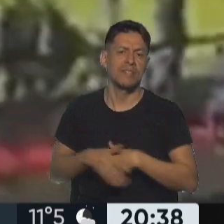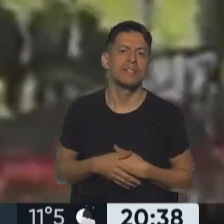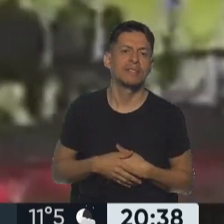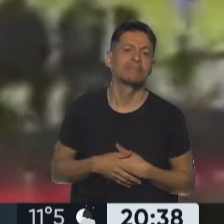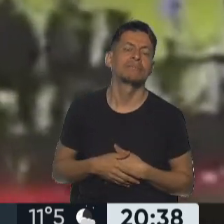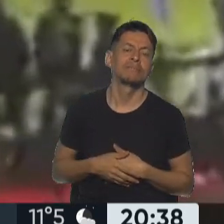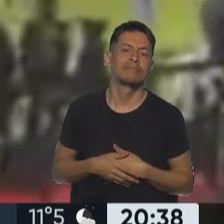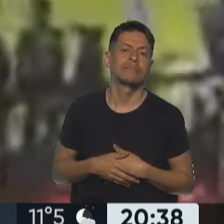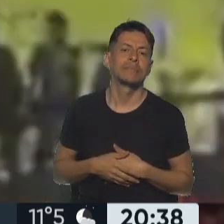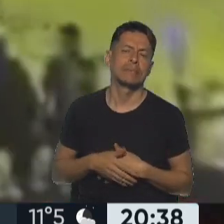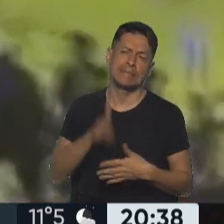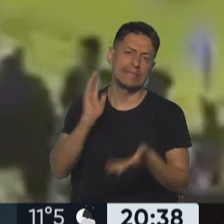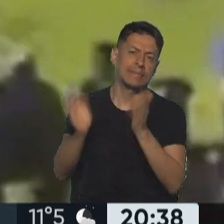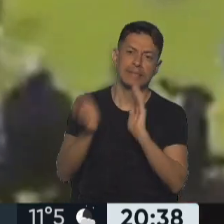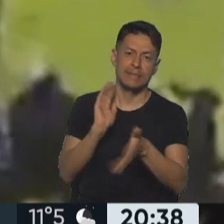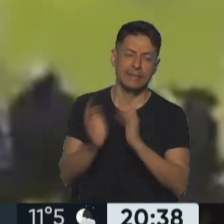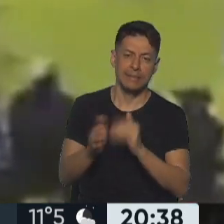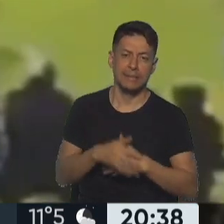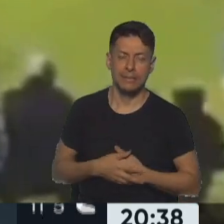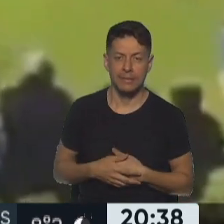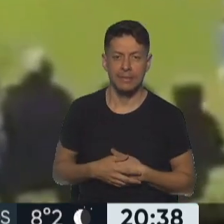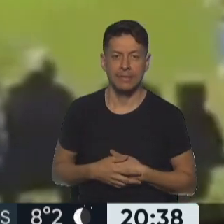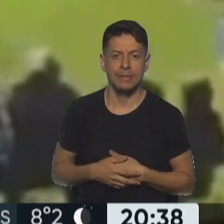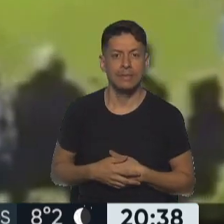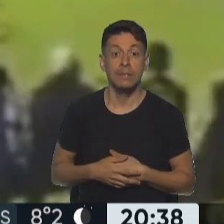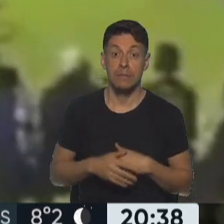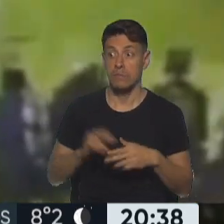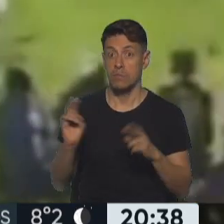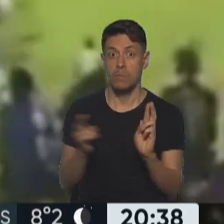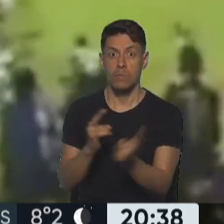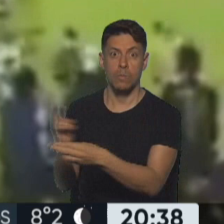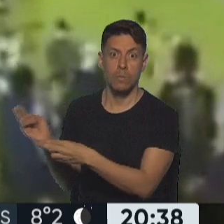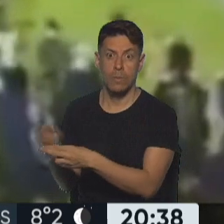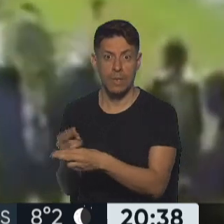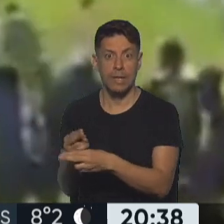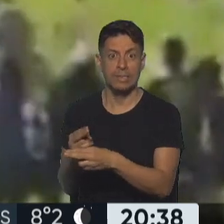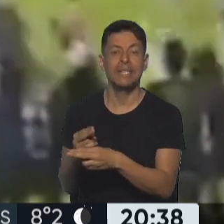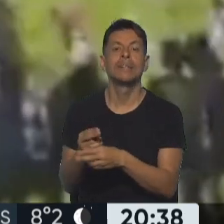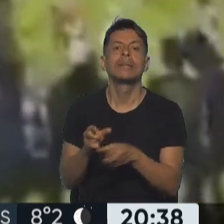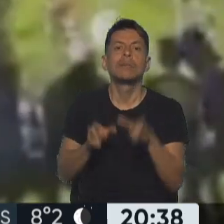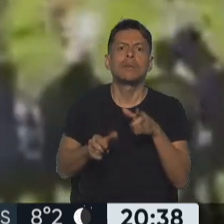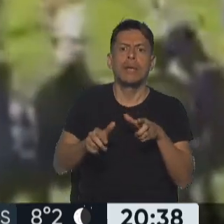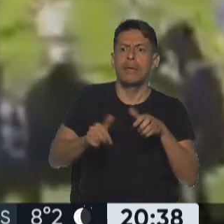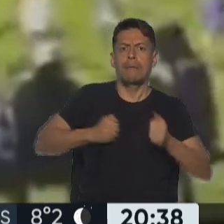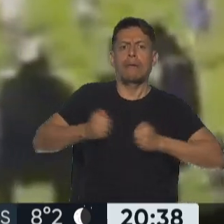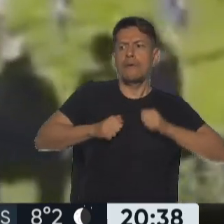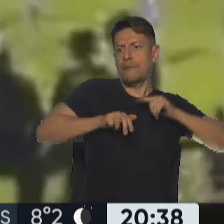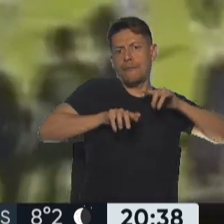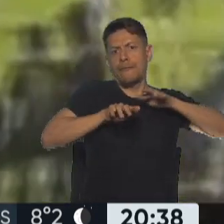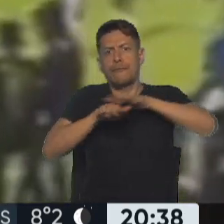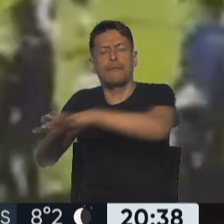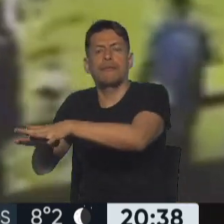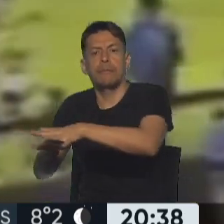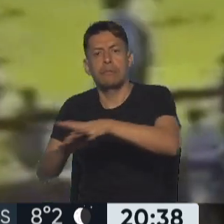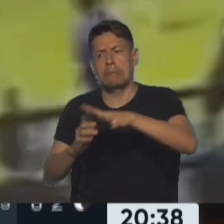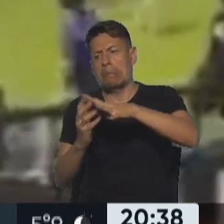generales, más allá de alguna agresión, digo, el carácter de las muertes, ¿no? ¿Qué es lo que provocó la muerte? Más que nada la avalancha de tantos miles